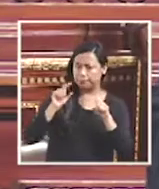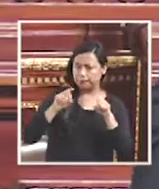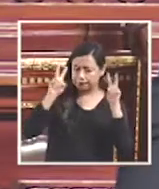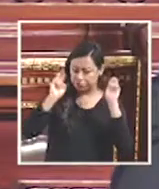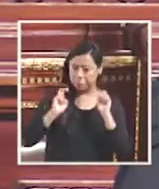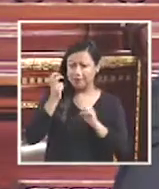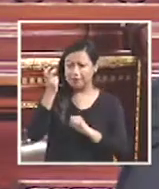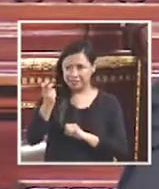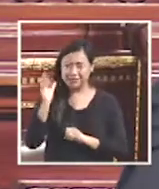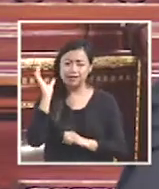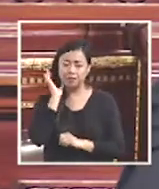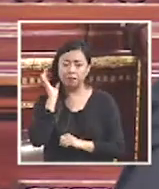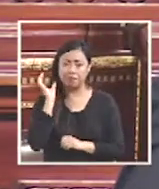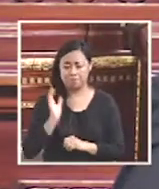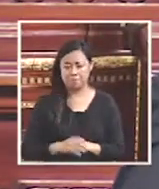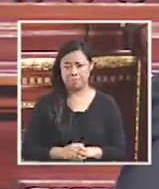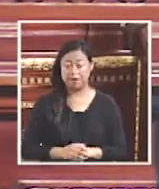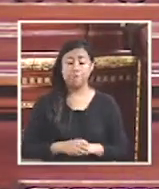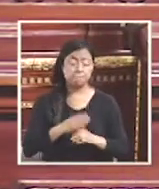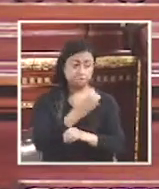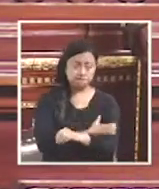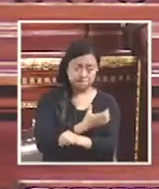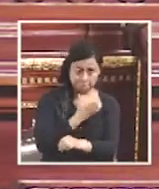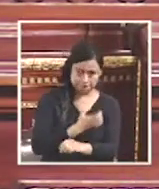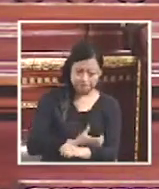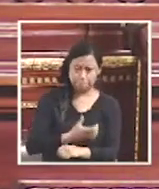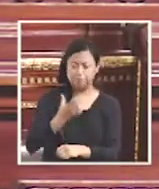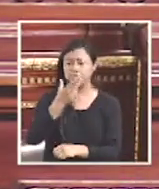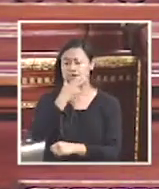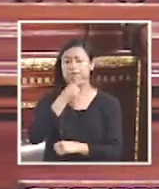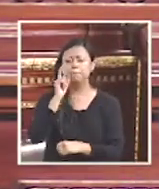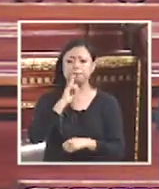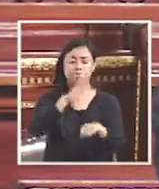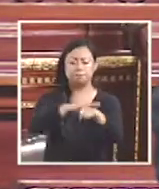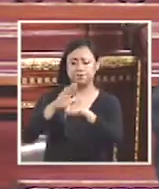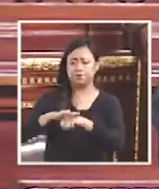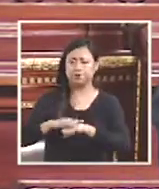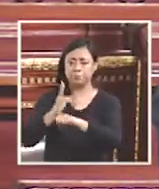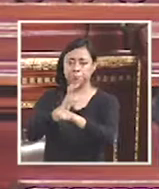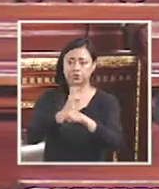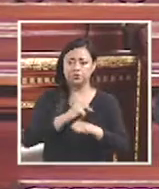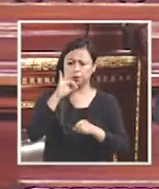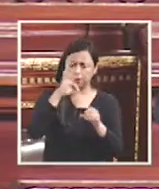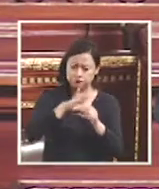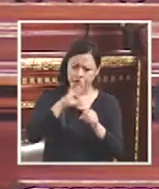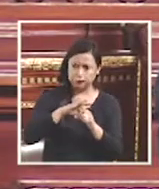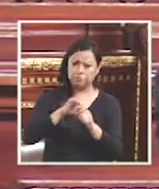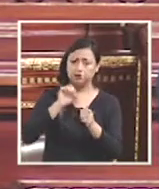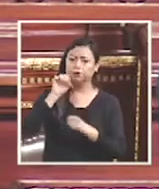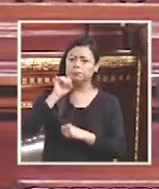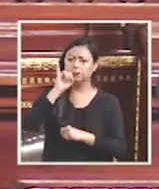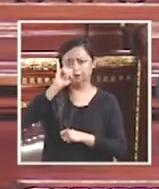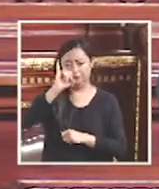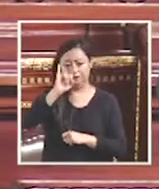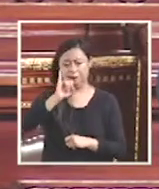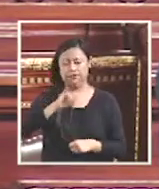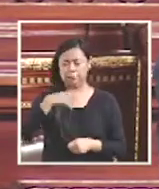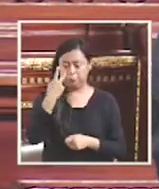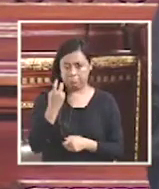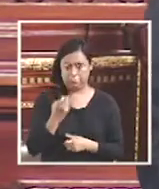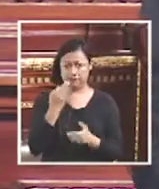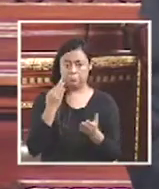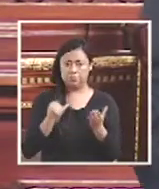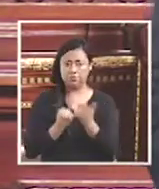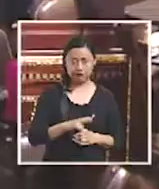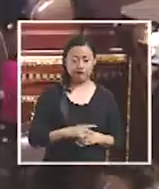electoral define que la Cámara de Diputados se integra por 300 legisladores de mayoría relativa y 200 por el principio de